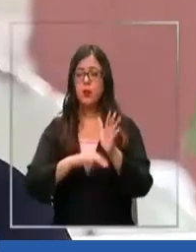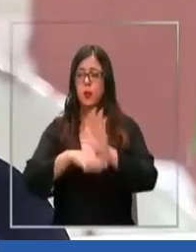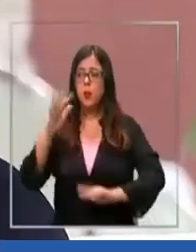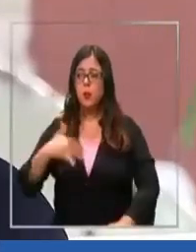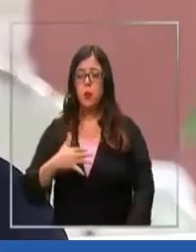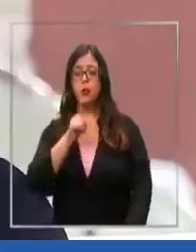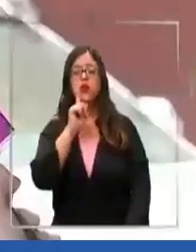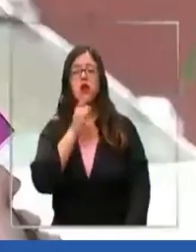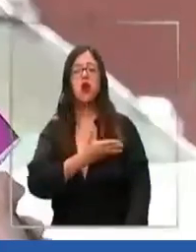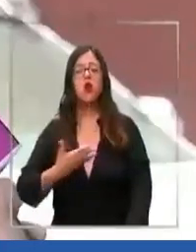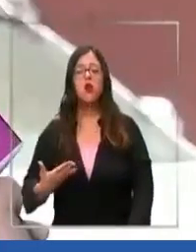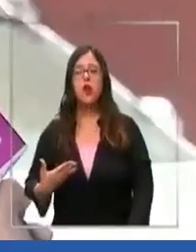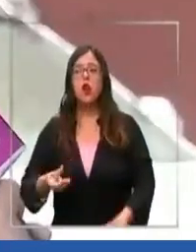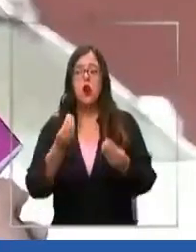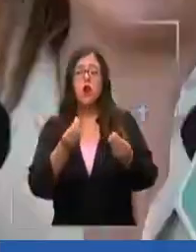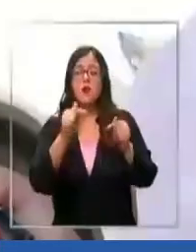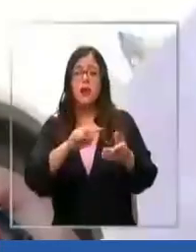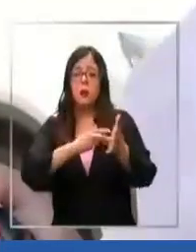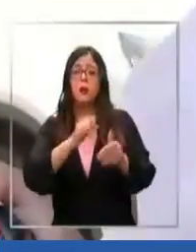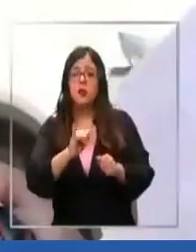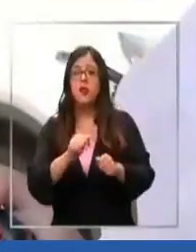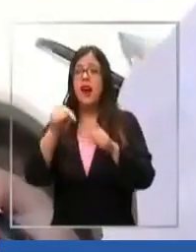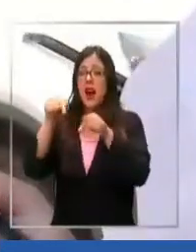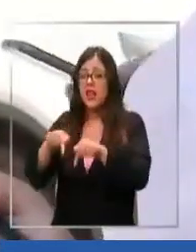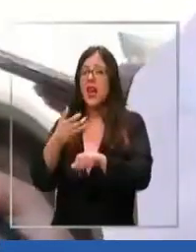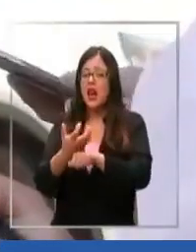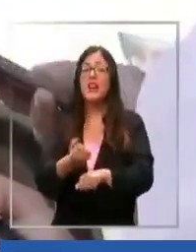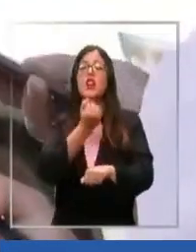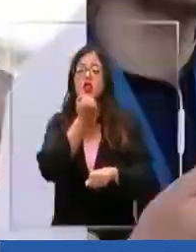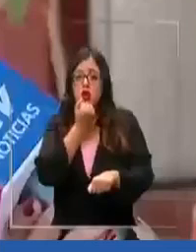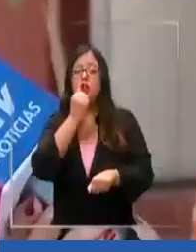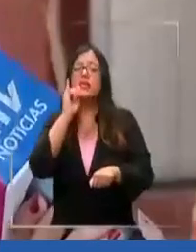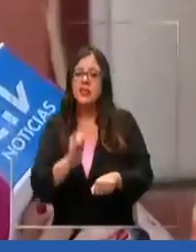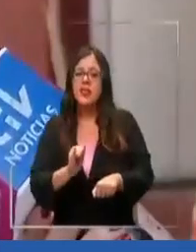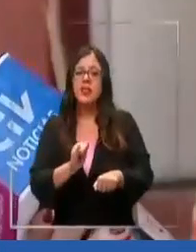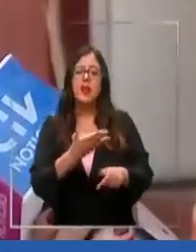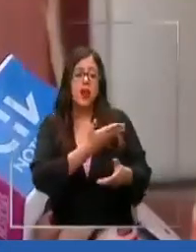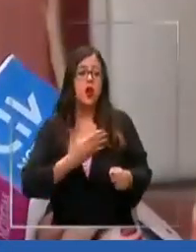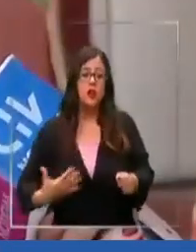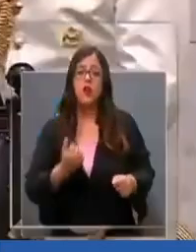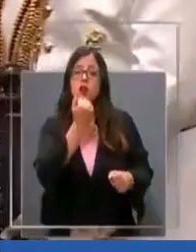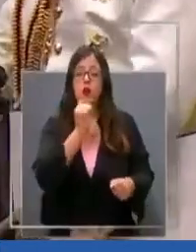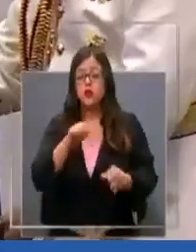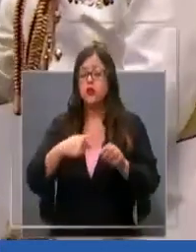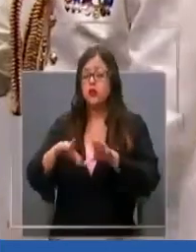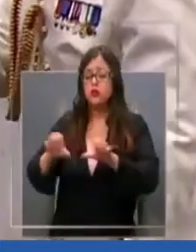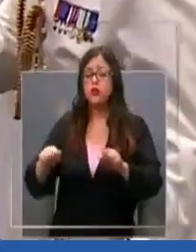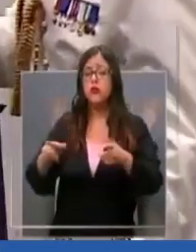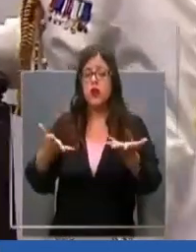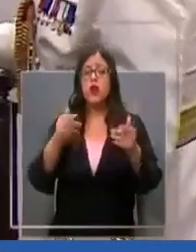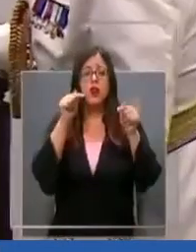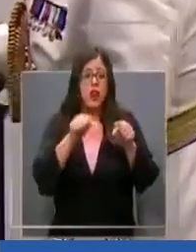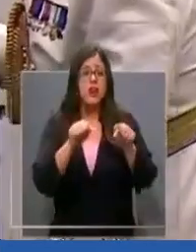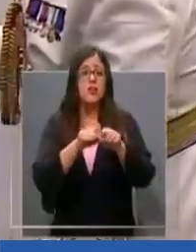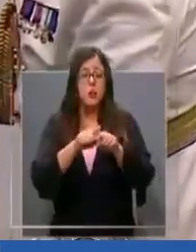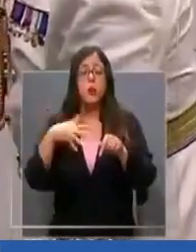Boric busca dejar atrás la peor crisis de su mandato. Sectores políticos piden un cambio de gabinete. El mandatario